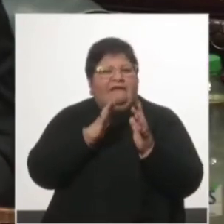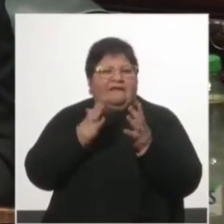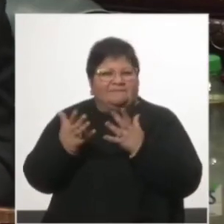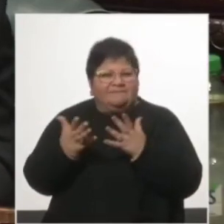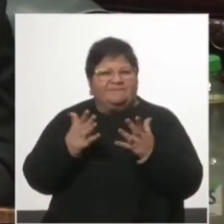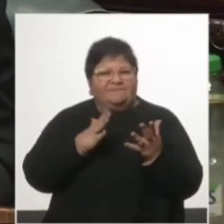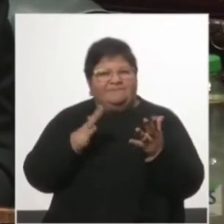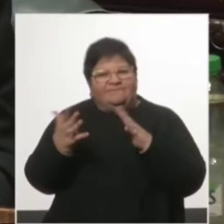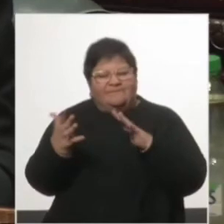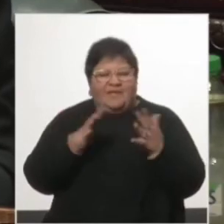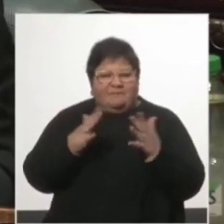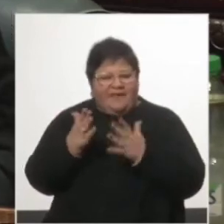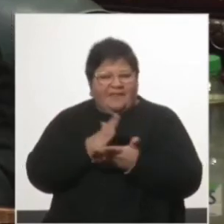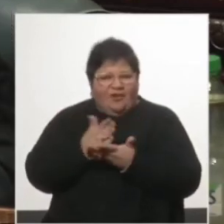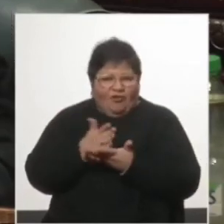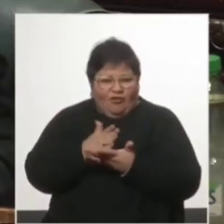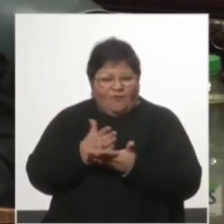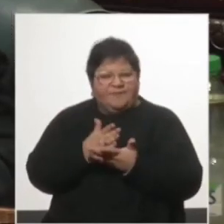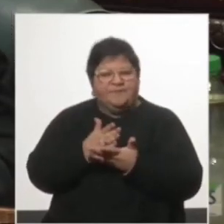quiero decir una última cosa.